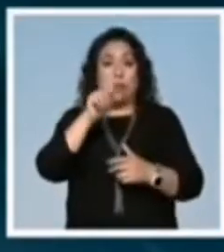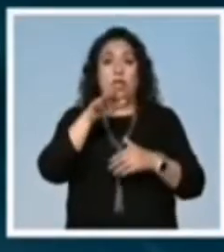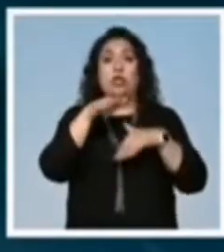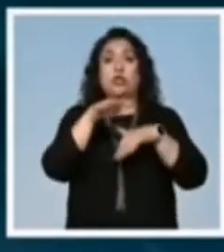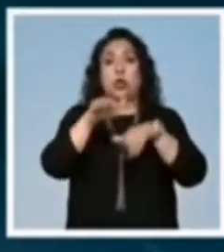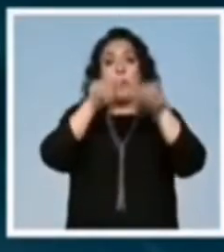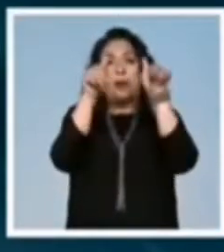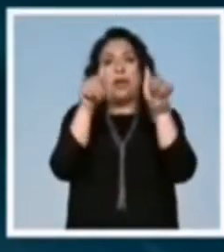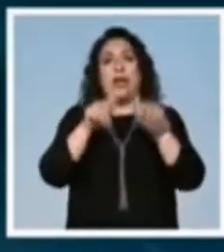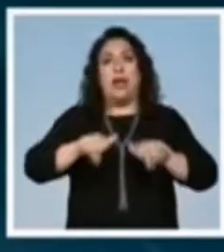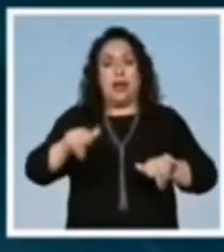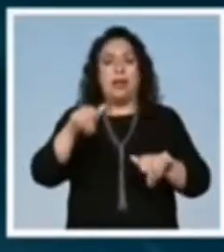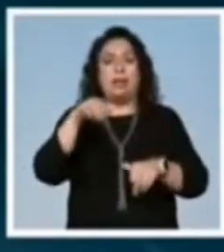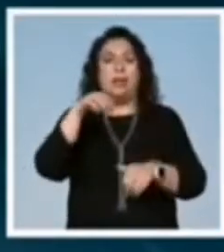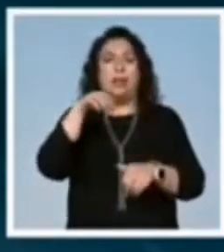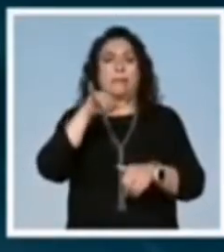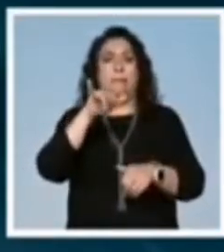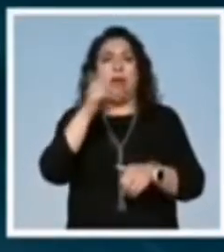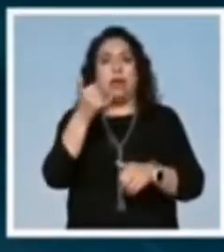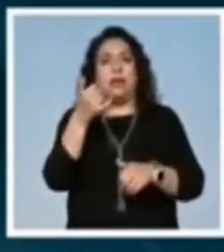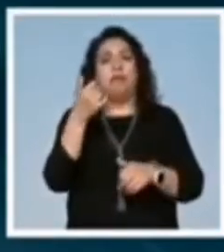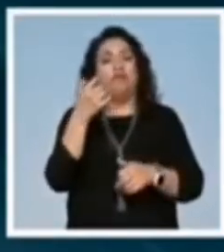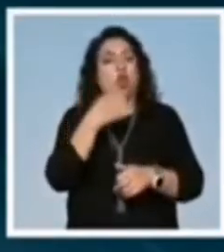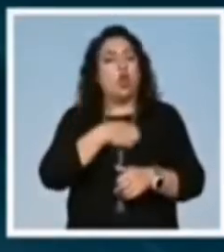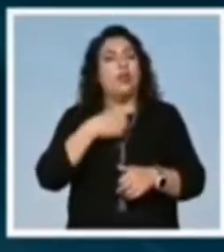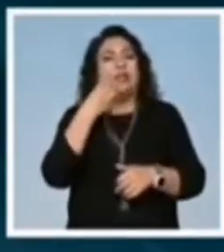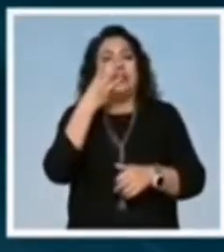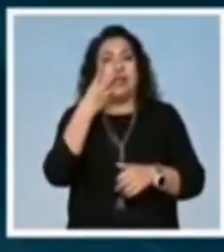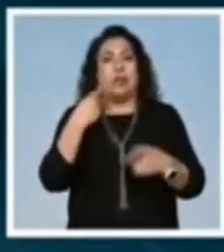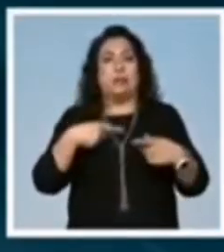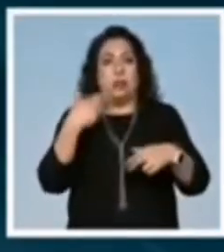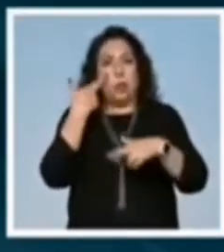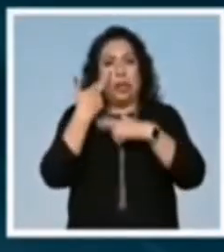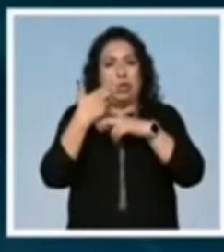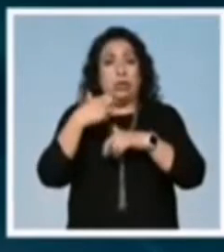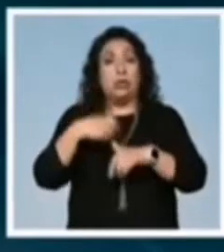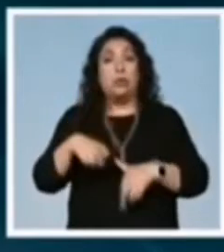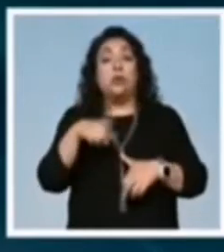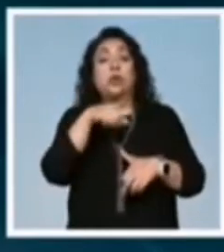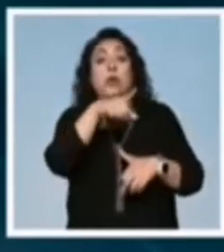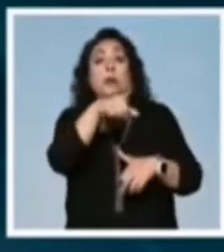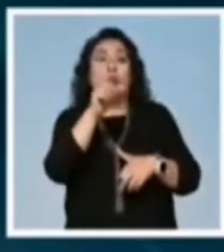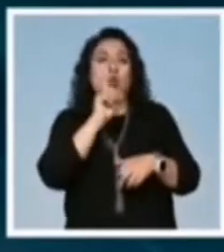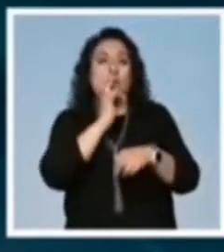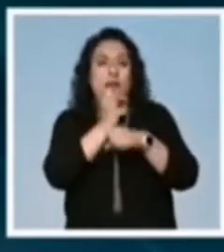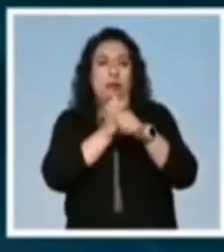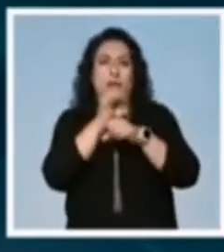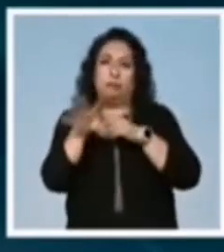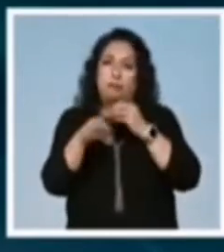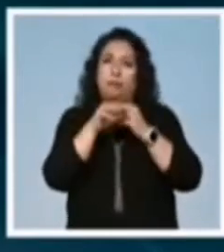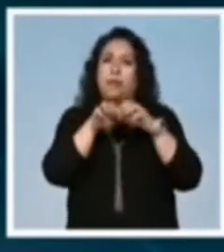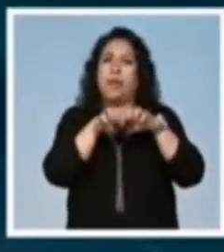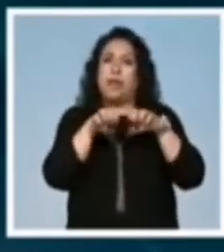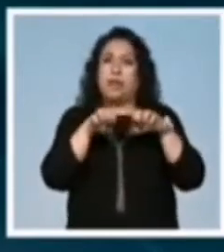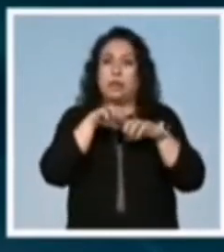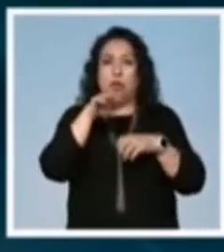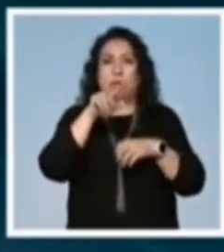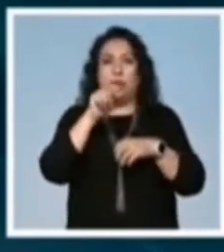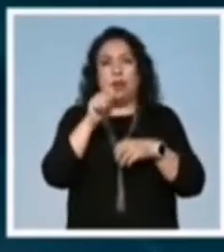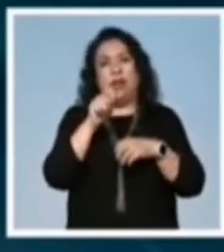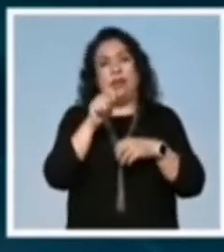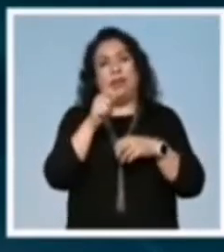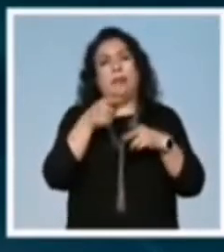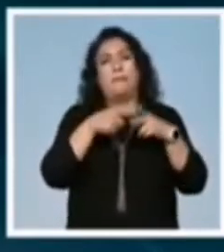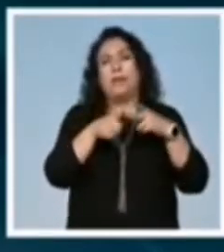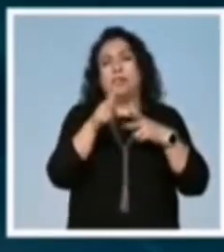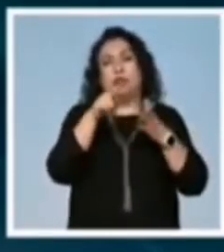maya. Estamos muy contentas, somos tres curadores en este caso. La investigadora, quien se incorporó al equipo del MET en el primer trimestre de